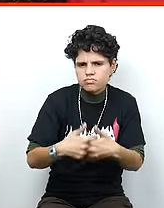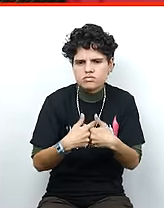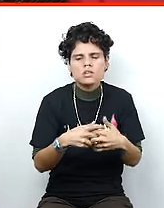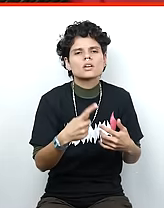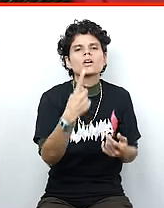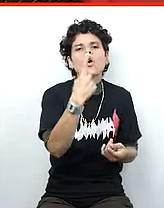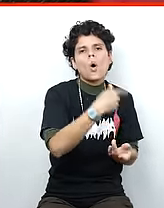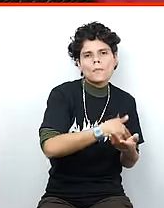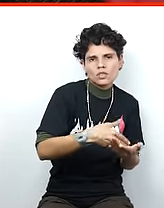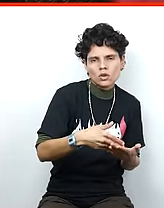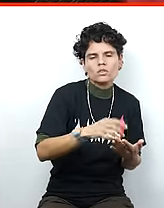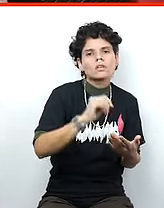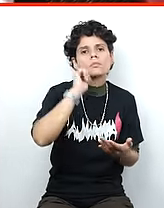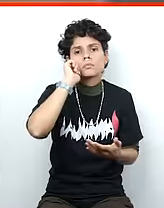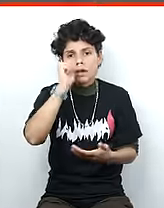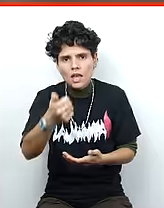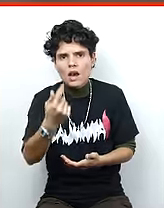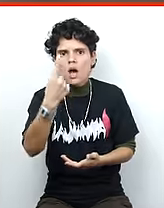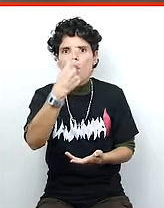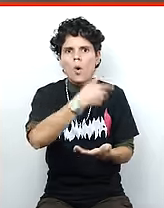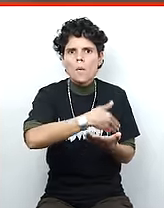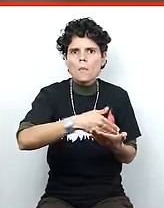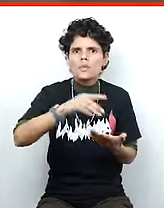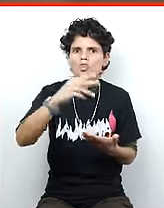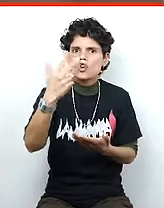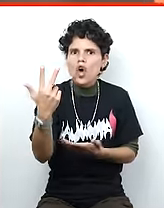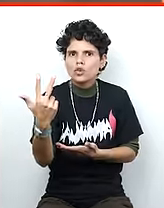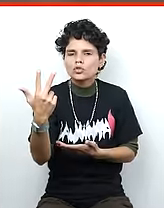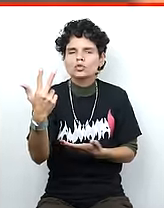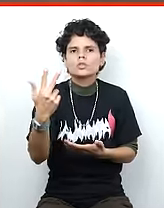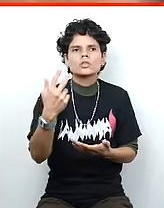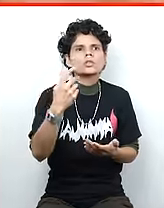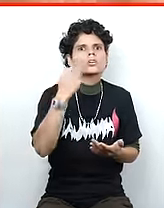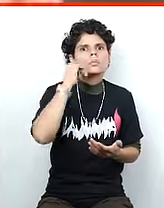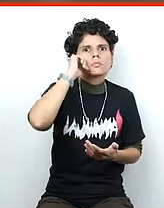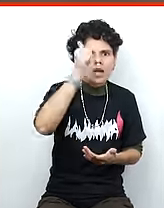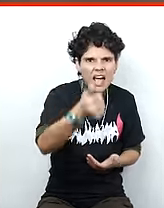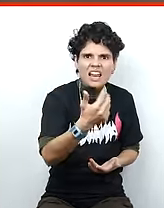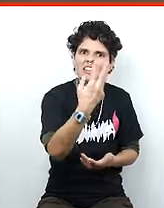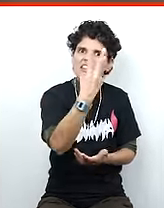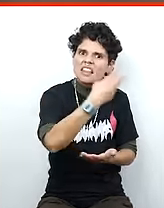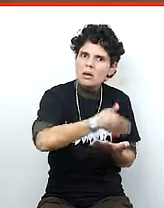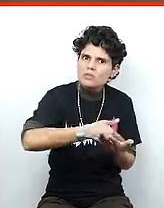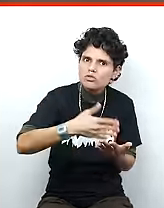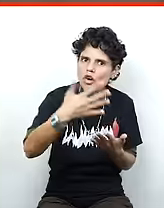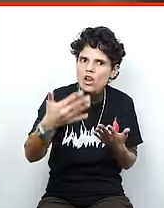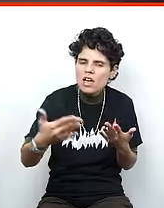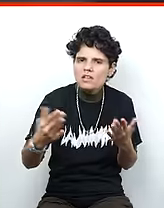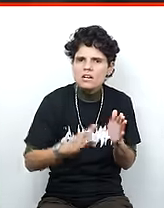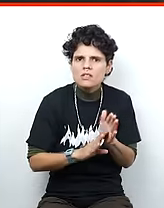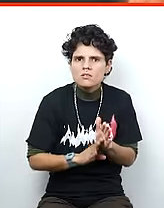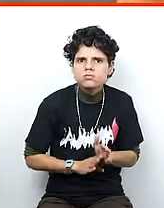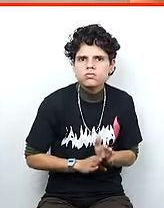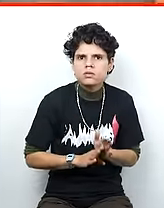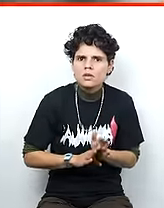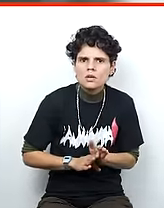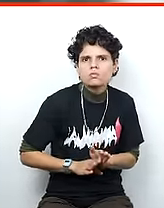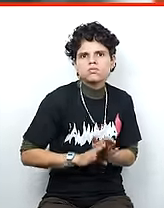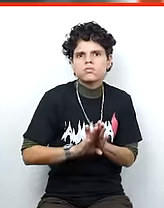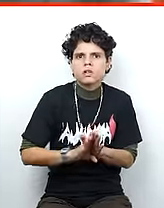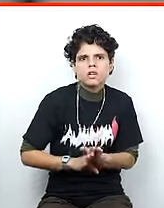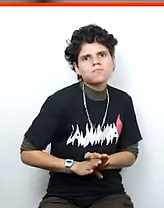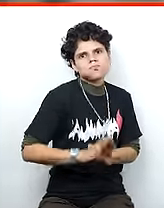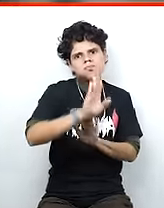1 millón. Al otro día el tema tenía 1.8 millones. Al otro día el tema ya tenía 3.5 millones. Así iba subiendo entero brígido, entero rápido. Y ya ahí estábamos entero